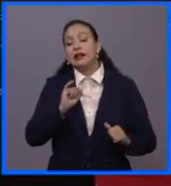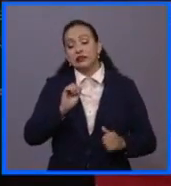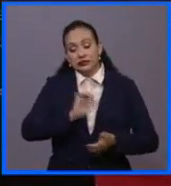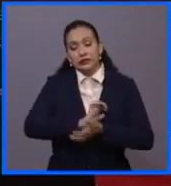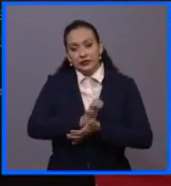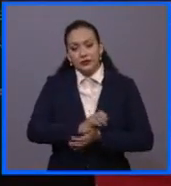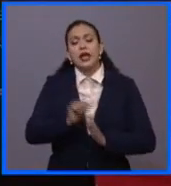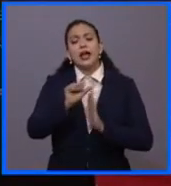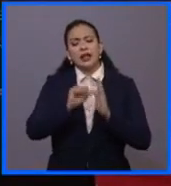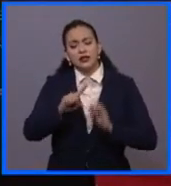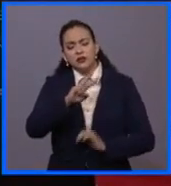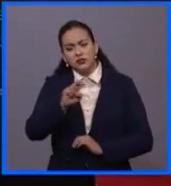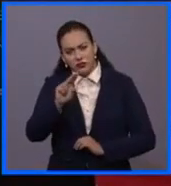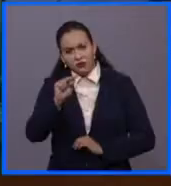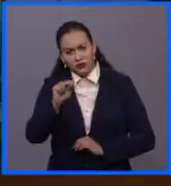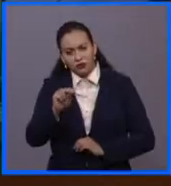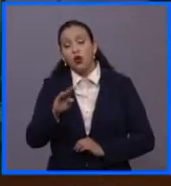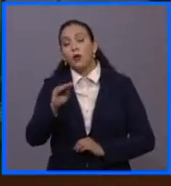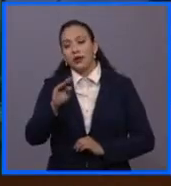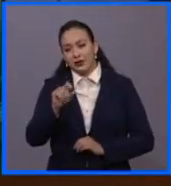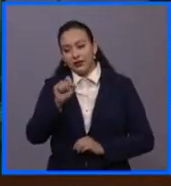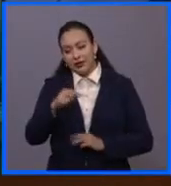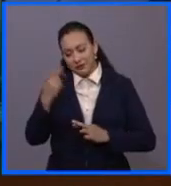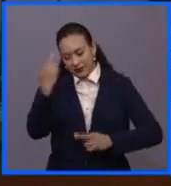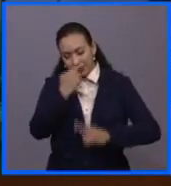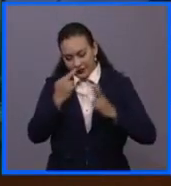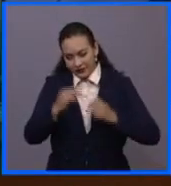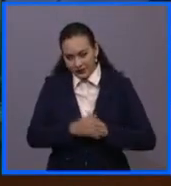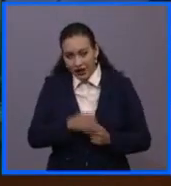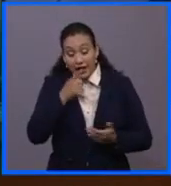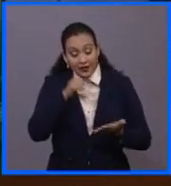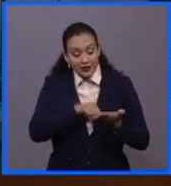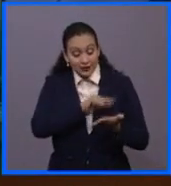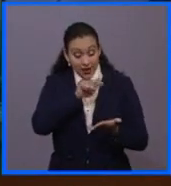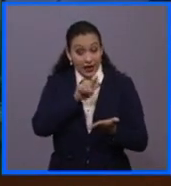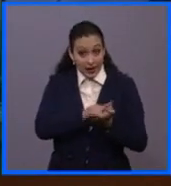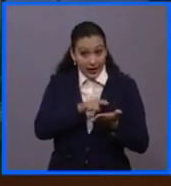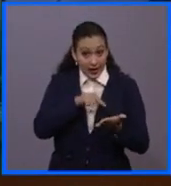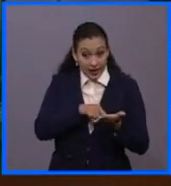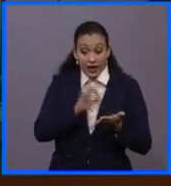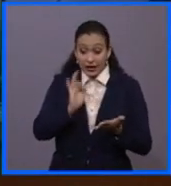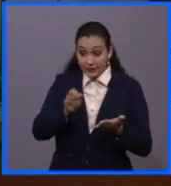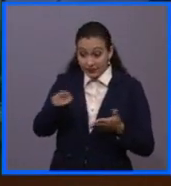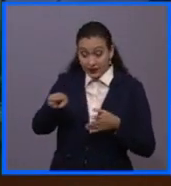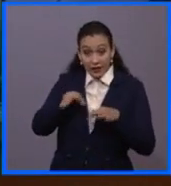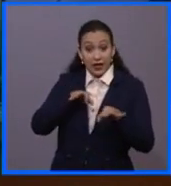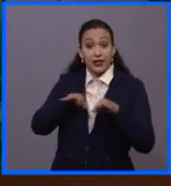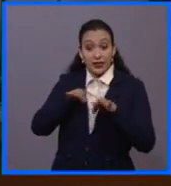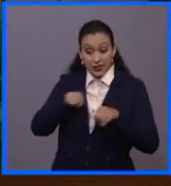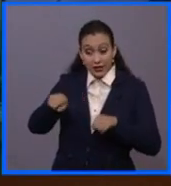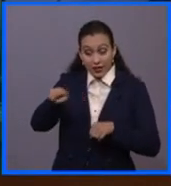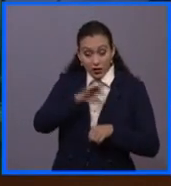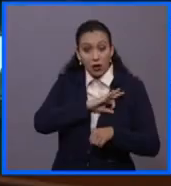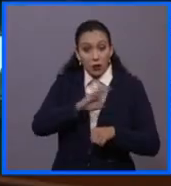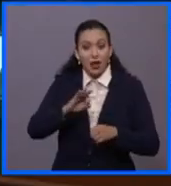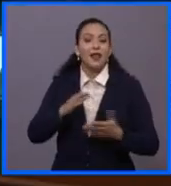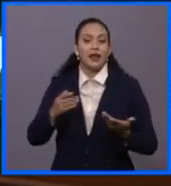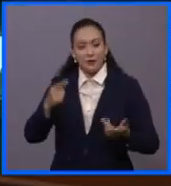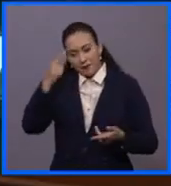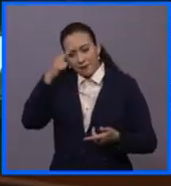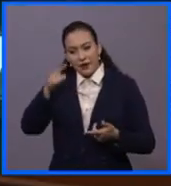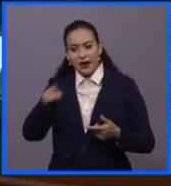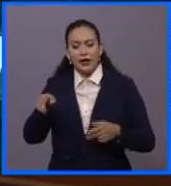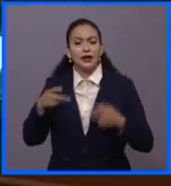invalidó el artículo 290, en cuanto establecía que cuando la ley autorizara el empleo para hacer efectivas las determinaciones de la